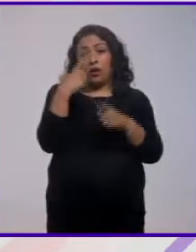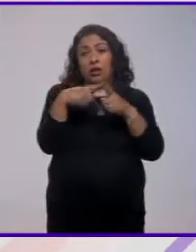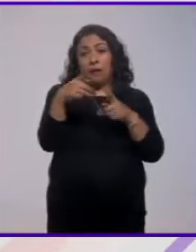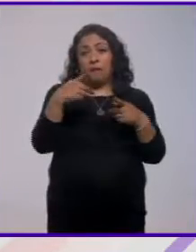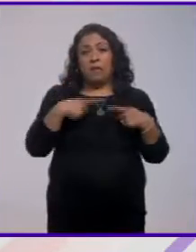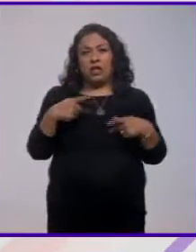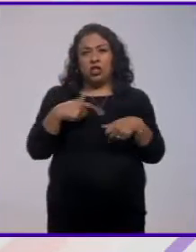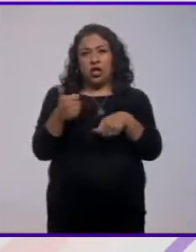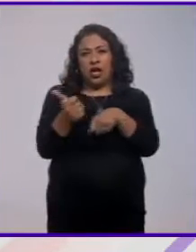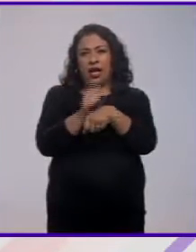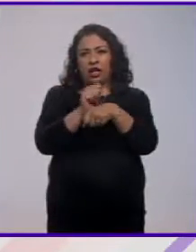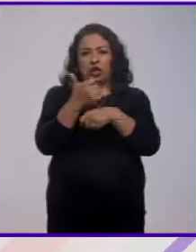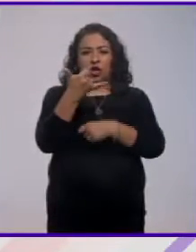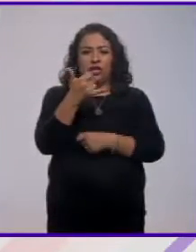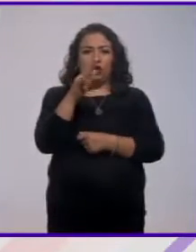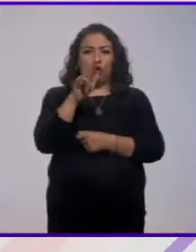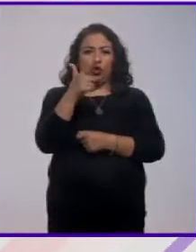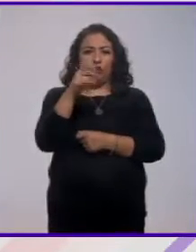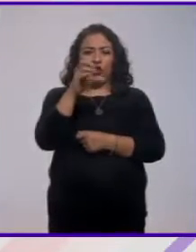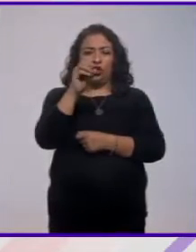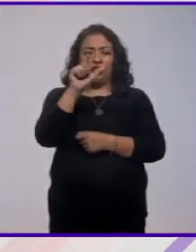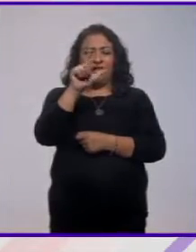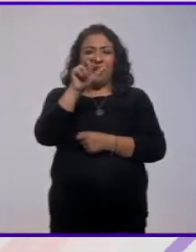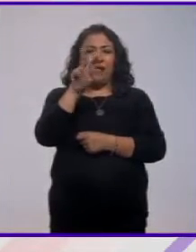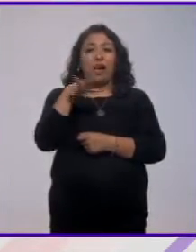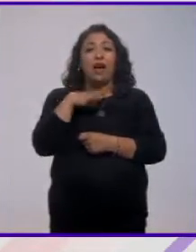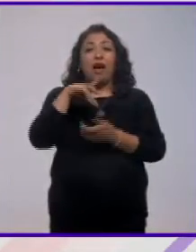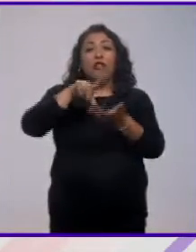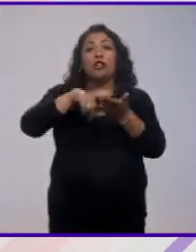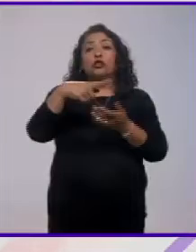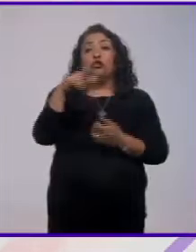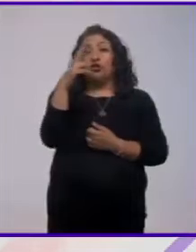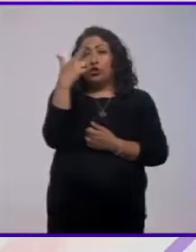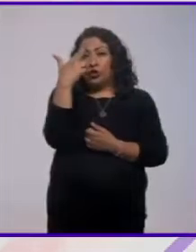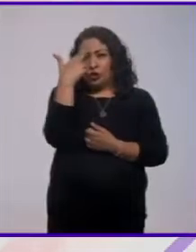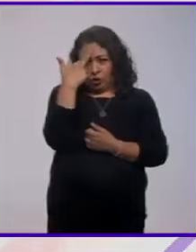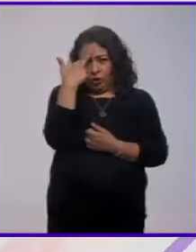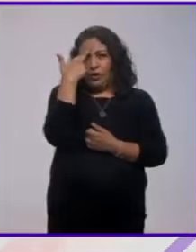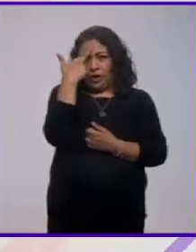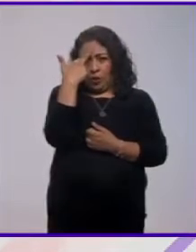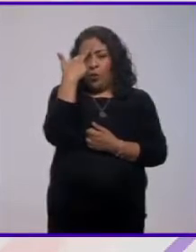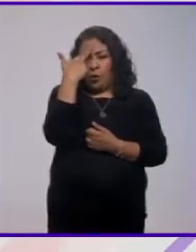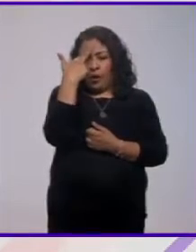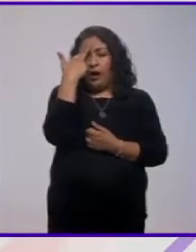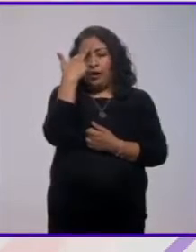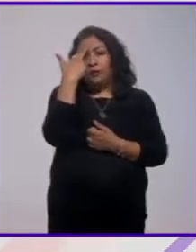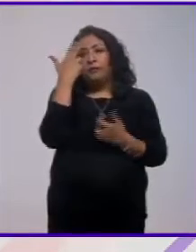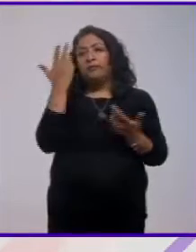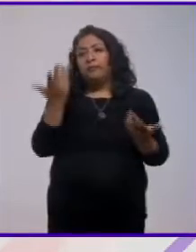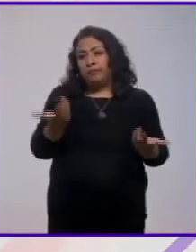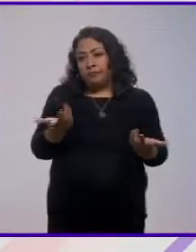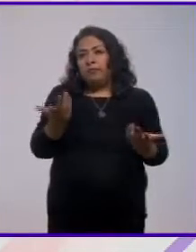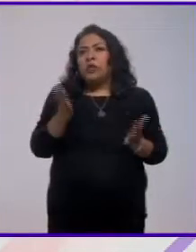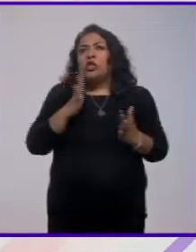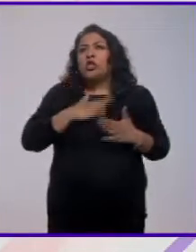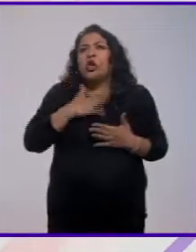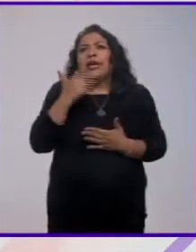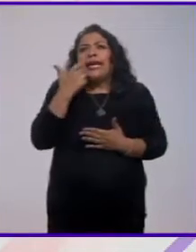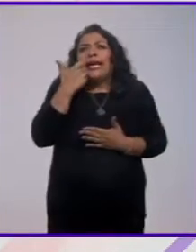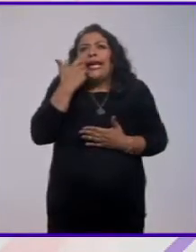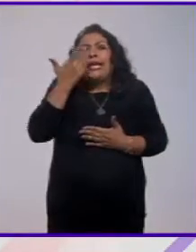what Yugoslavia stands for in their memory. So I was looking to see what is